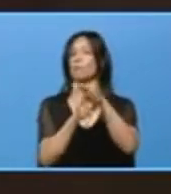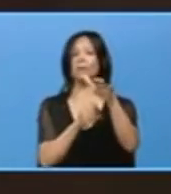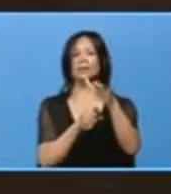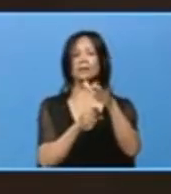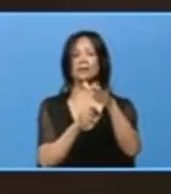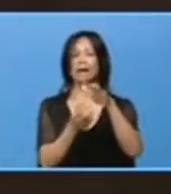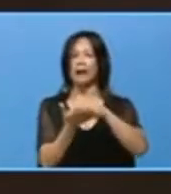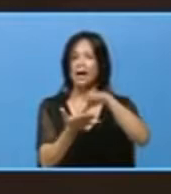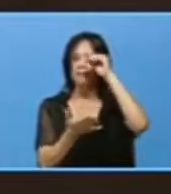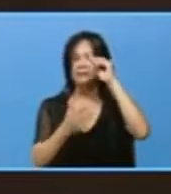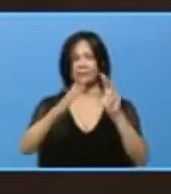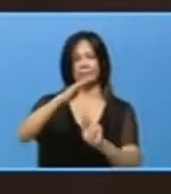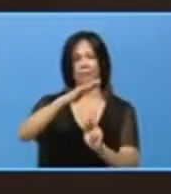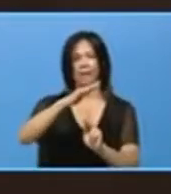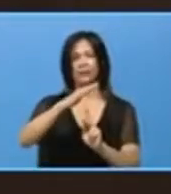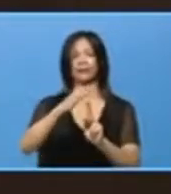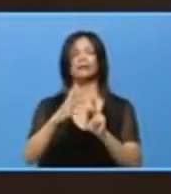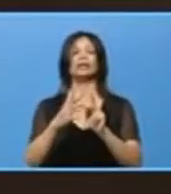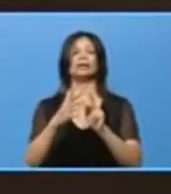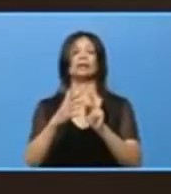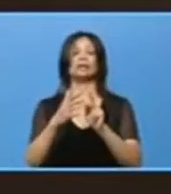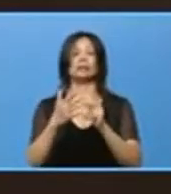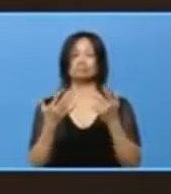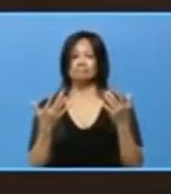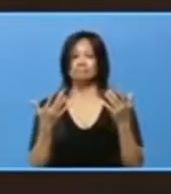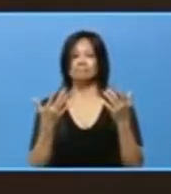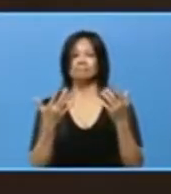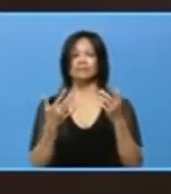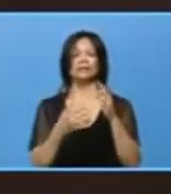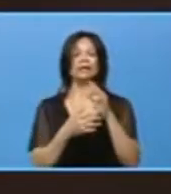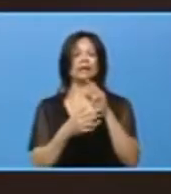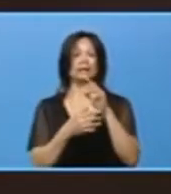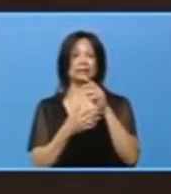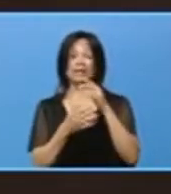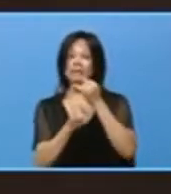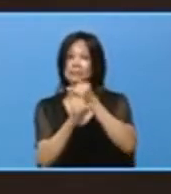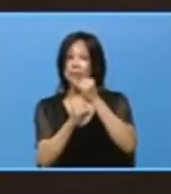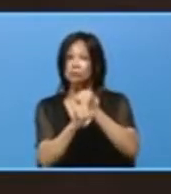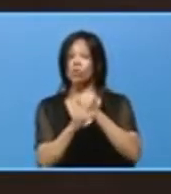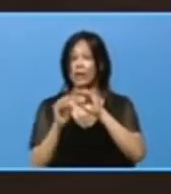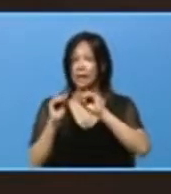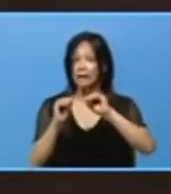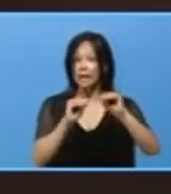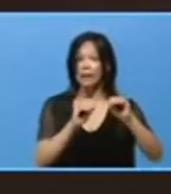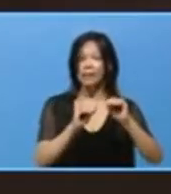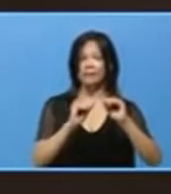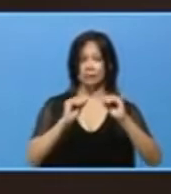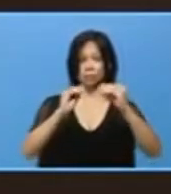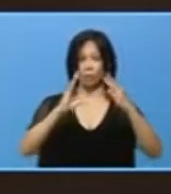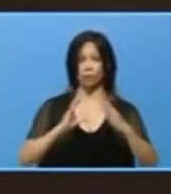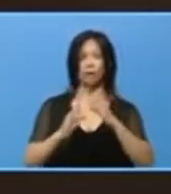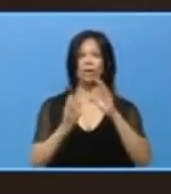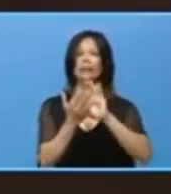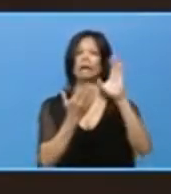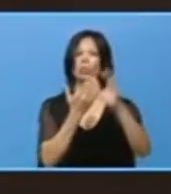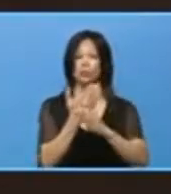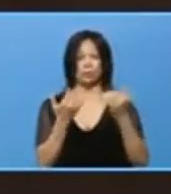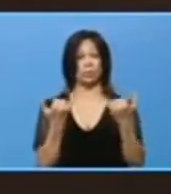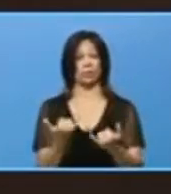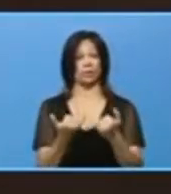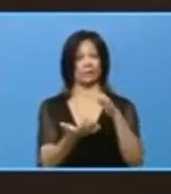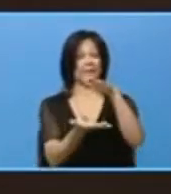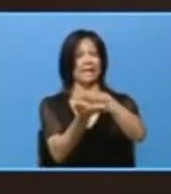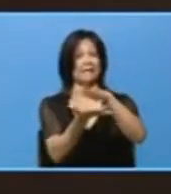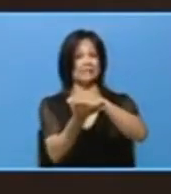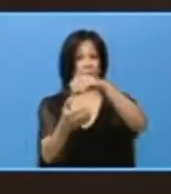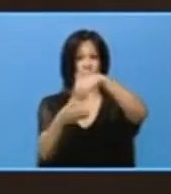tasa, tasa cero. Un país que produce lo que consume es un país que está condenado al éxito. Amén, así es. Uno de los países que llegó